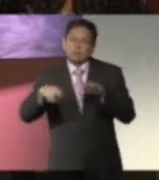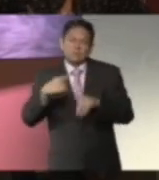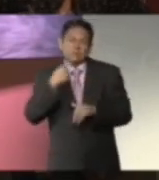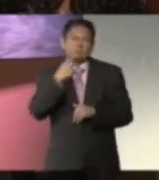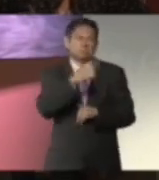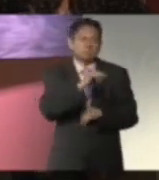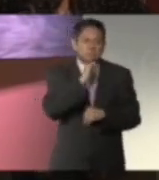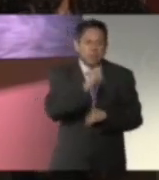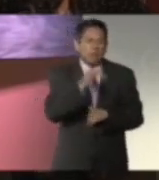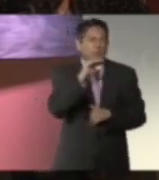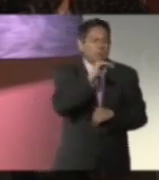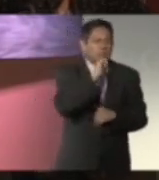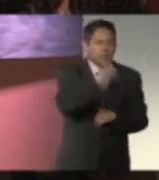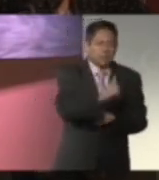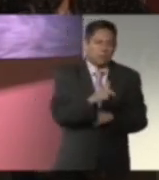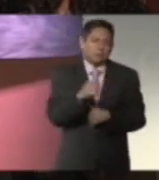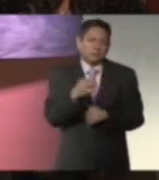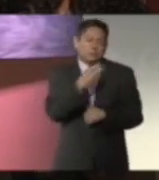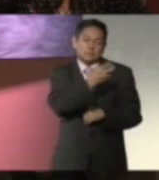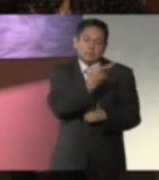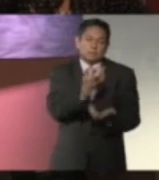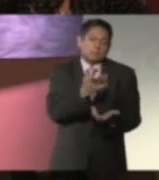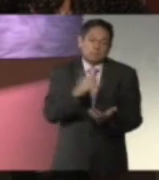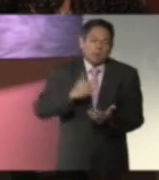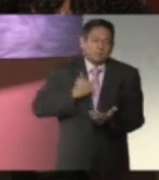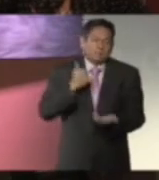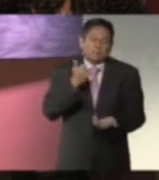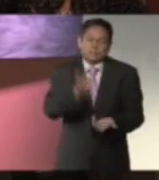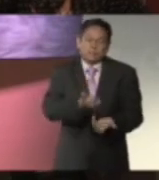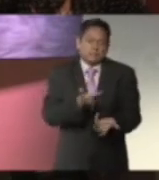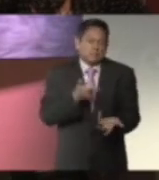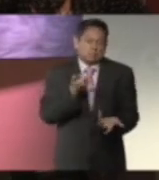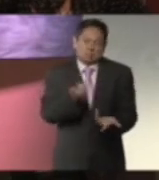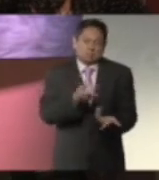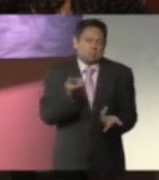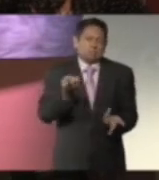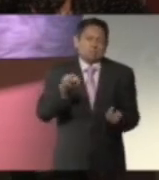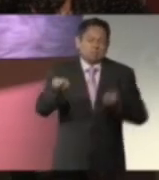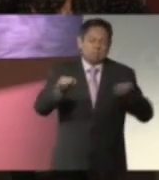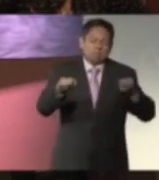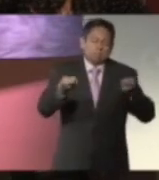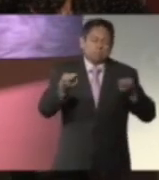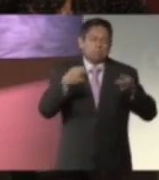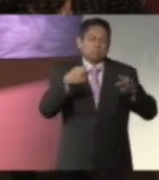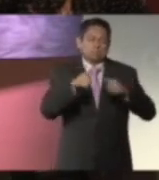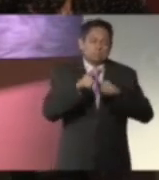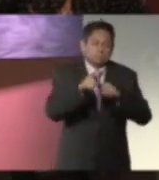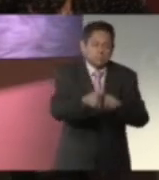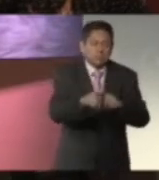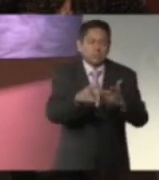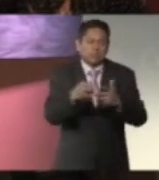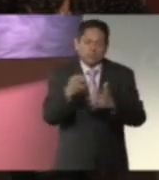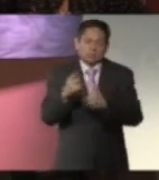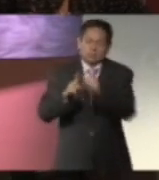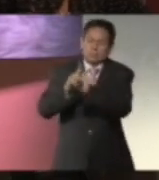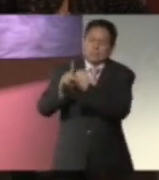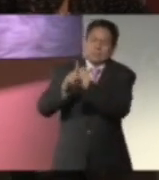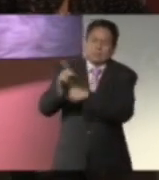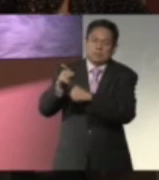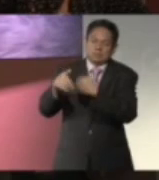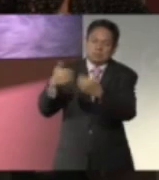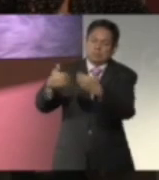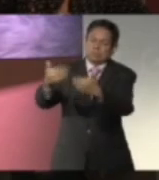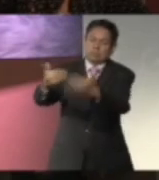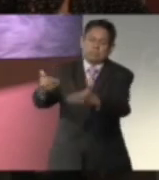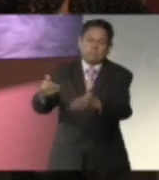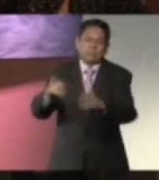duda, absolutamente, ¿no? En todos los sentidos y en todos los sectores y para todos los problemas. Entonces, hay un problema que tenemos que